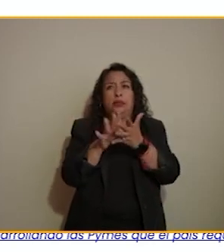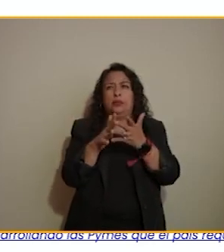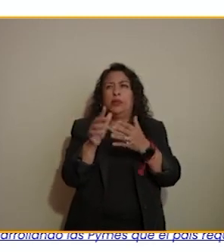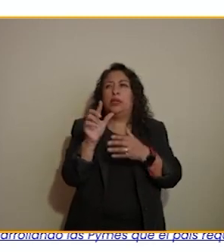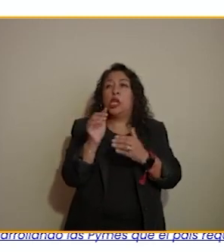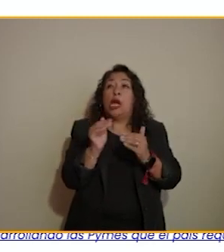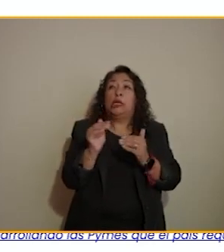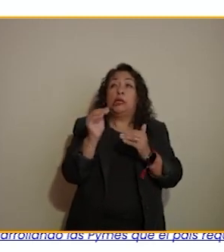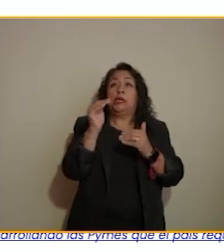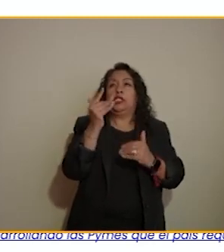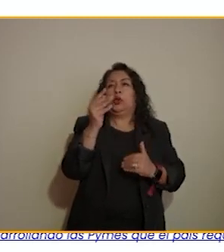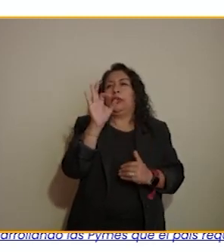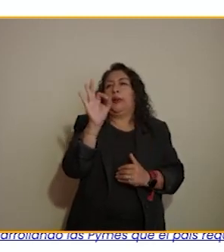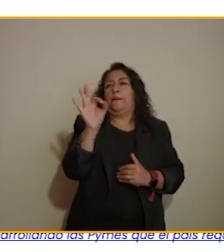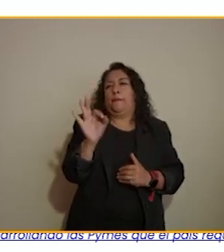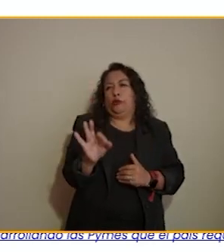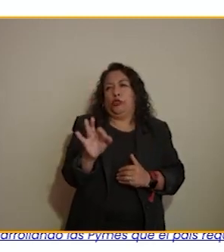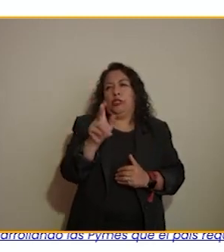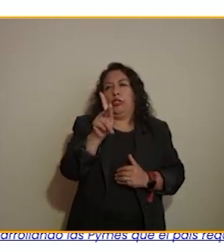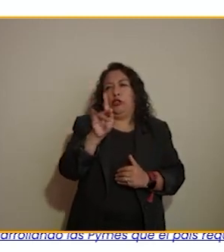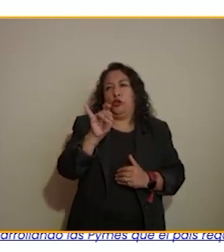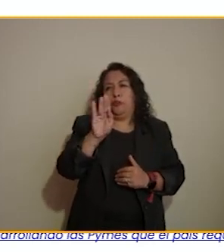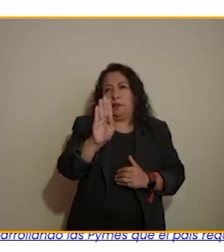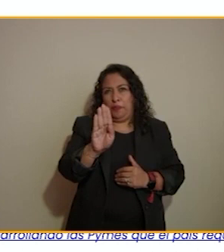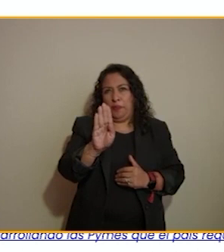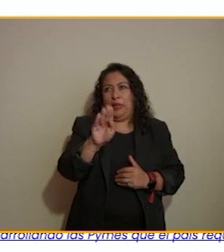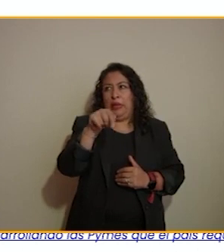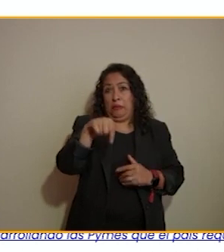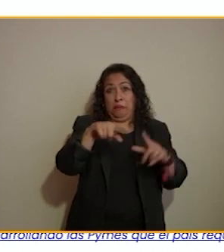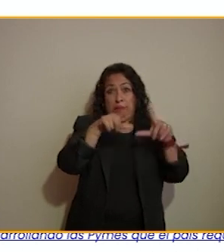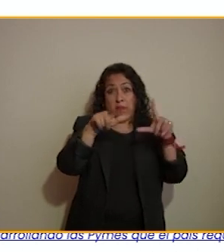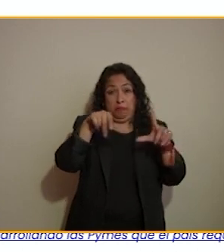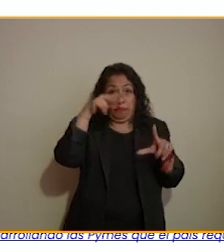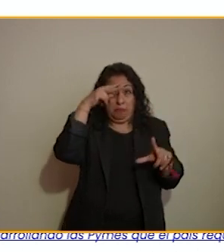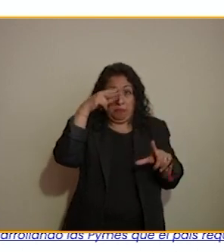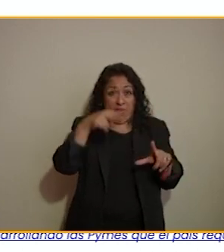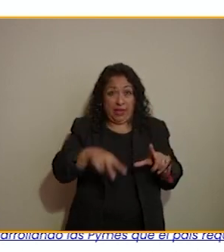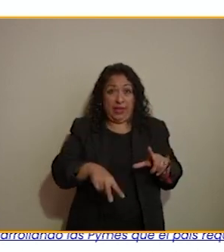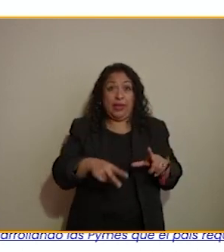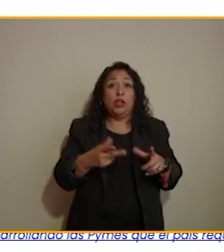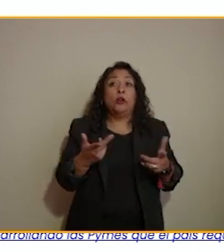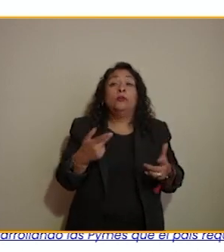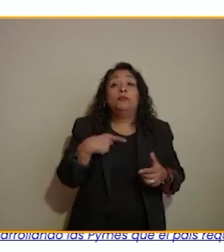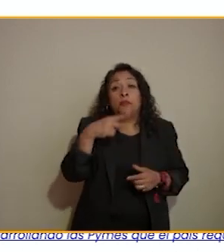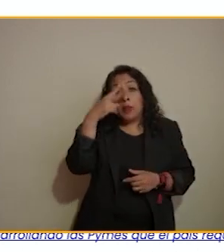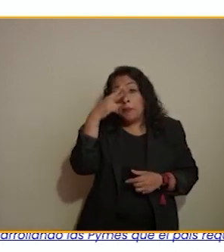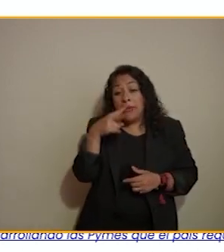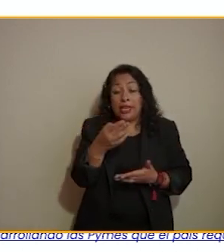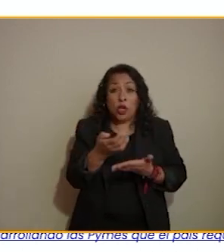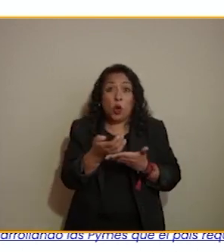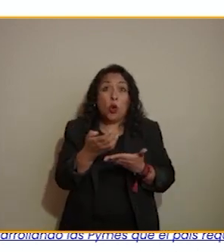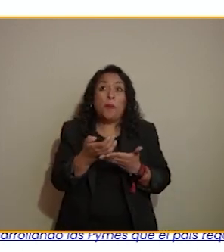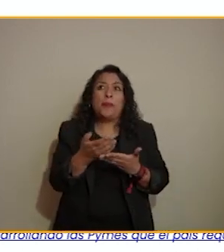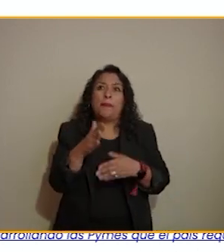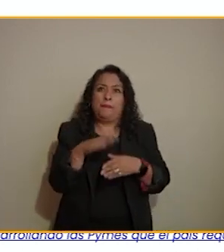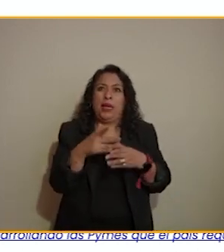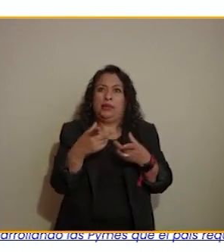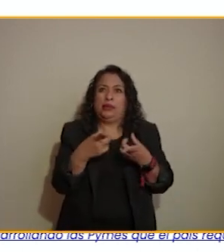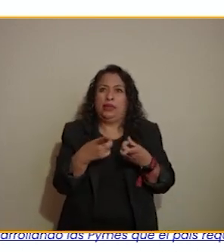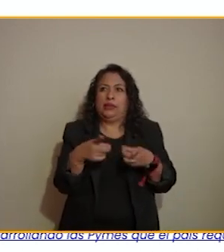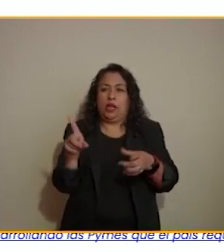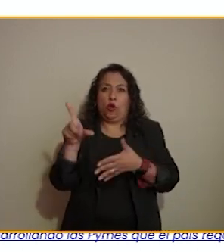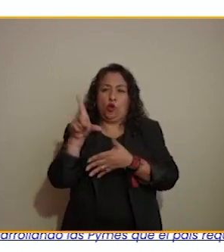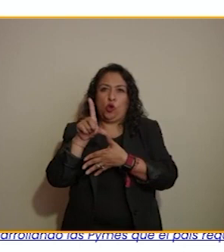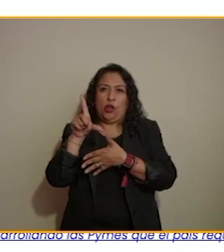tantito arriba del 50% del Producto Interno Bruto de este país. Si bien México es de las economías más desarrolladas de